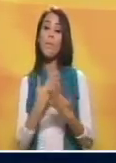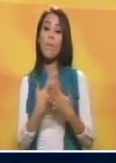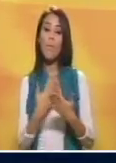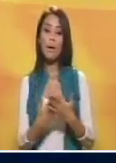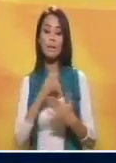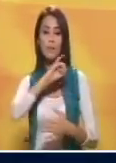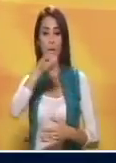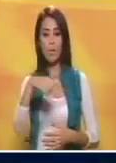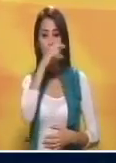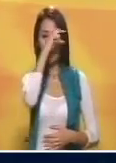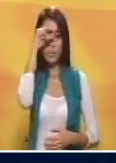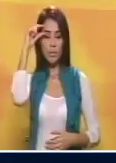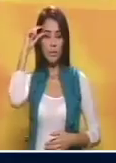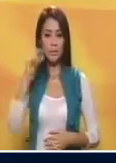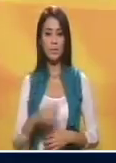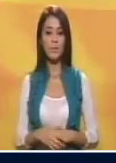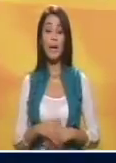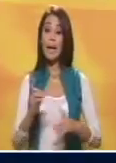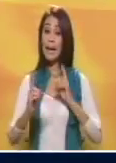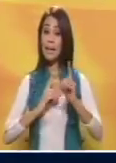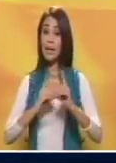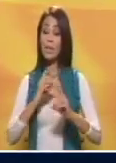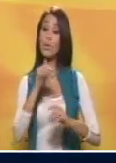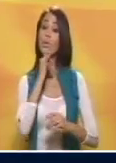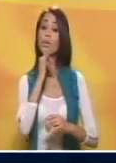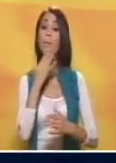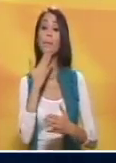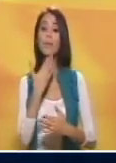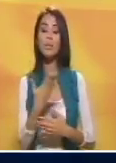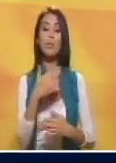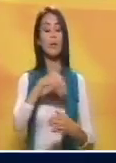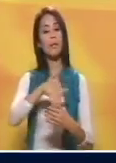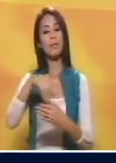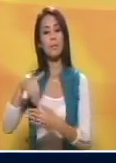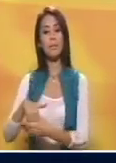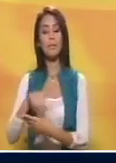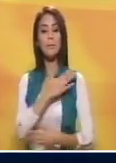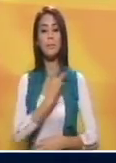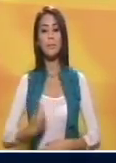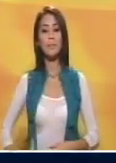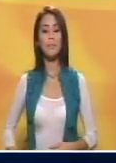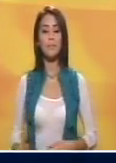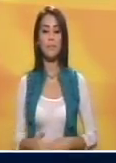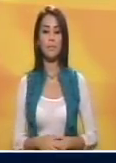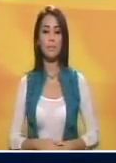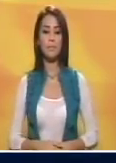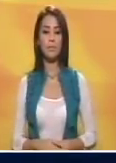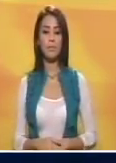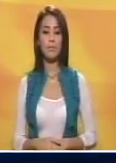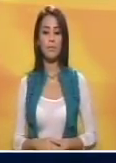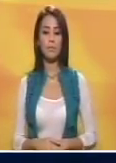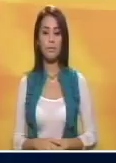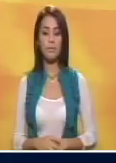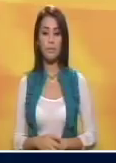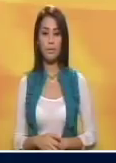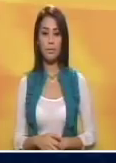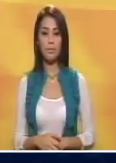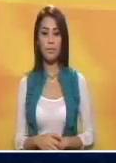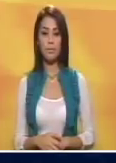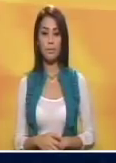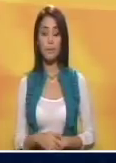quien propuso en el marco del diálogo que se hiciera conjuntamente con el evento presidencial, para lo cual pues el